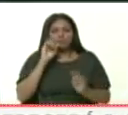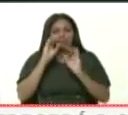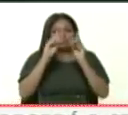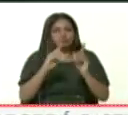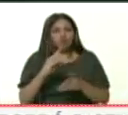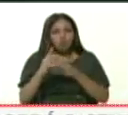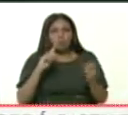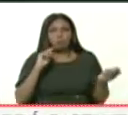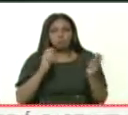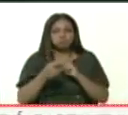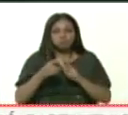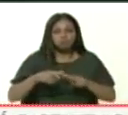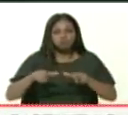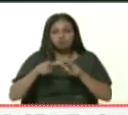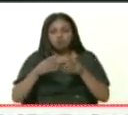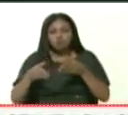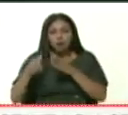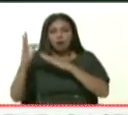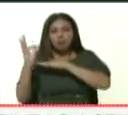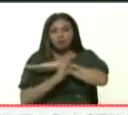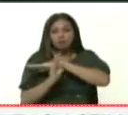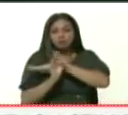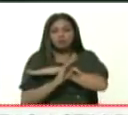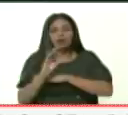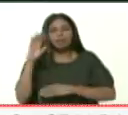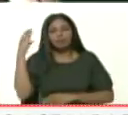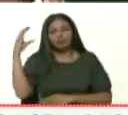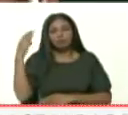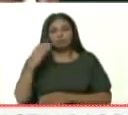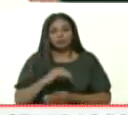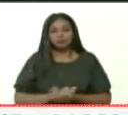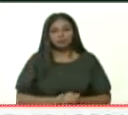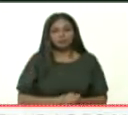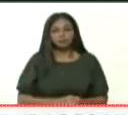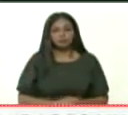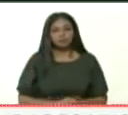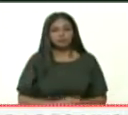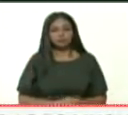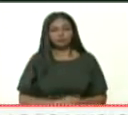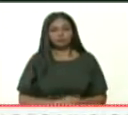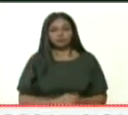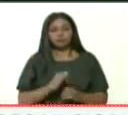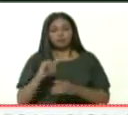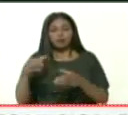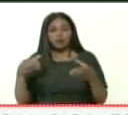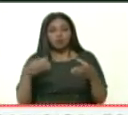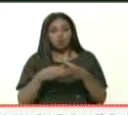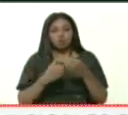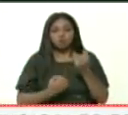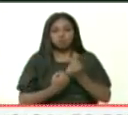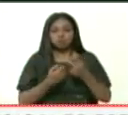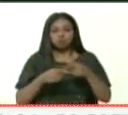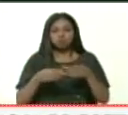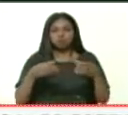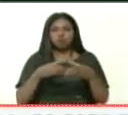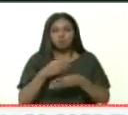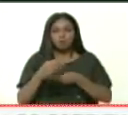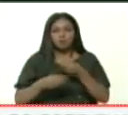Guaidó por la frontera con Colombia. Esa reunión estableció que la operación se iba a